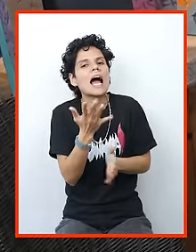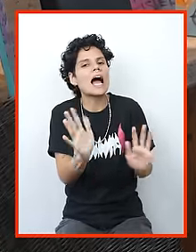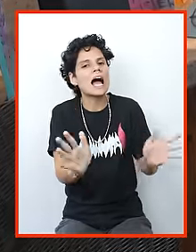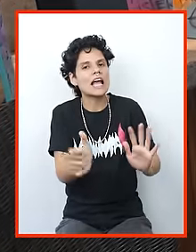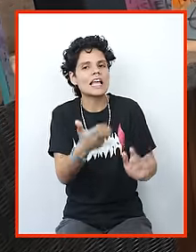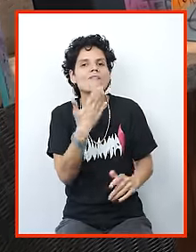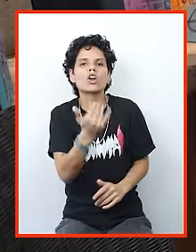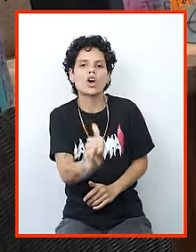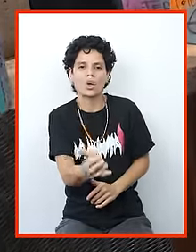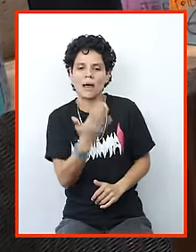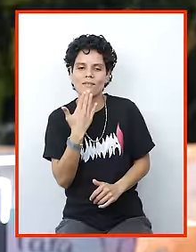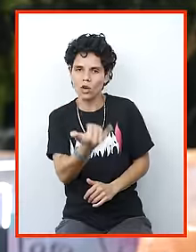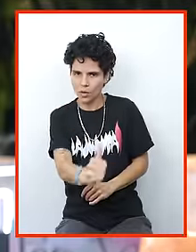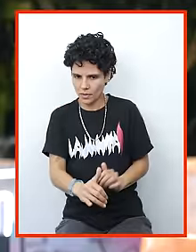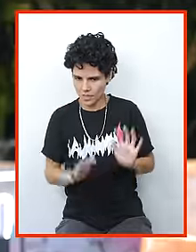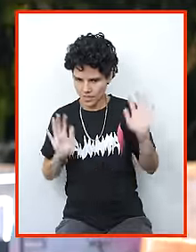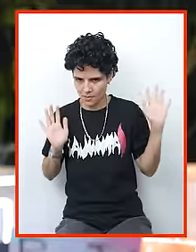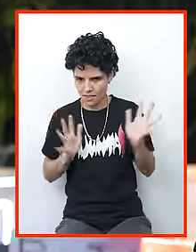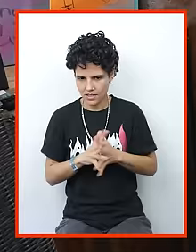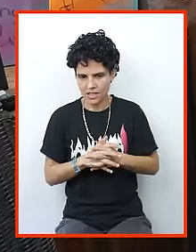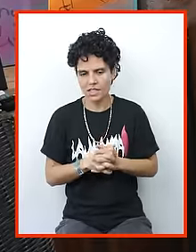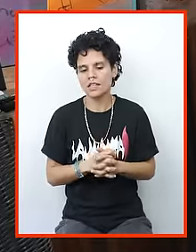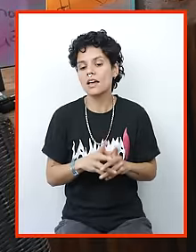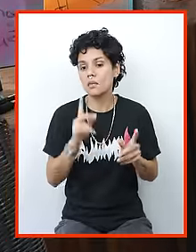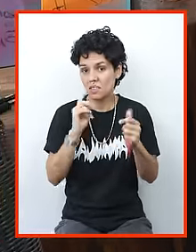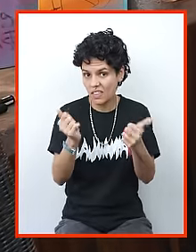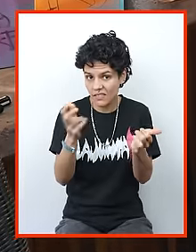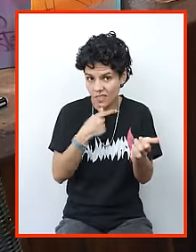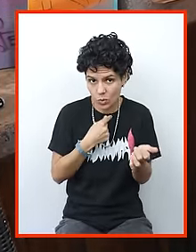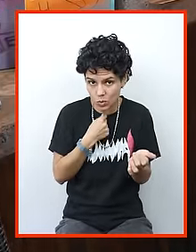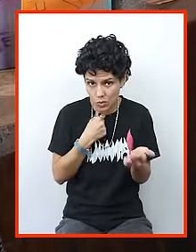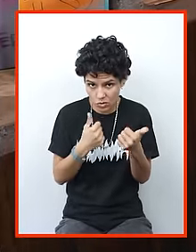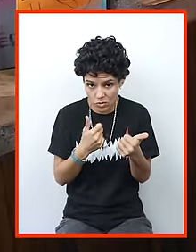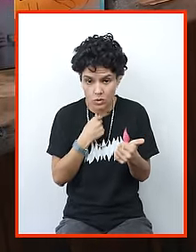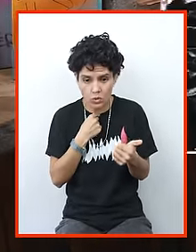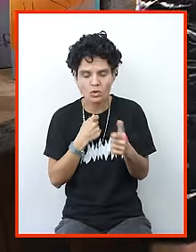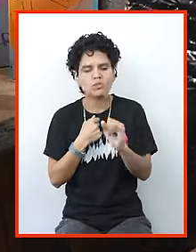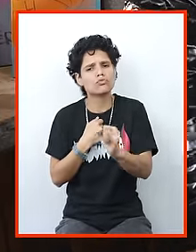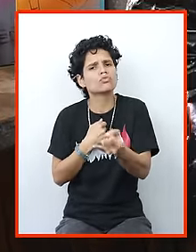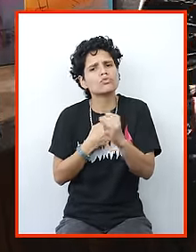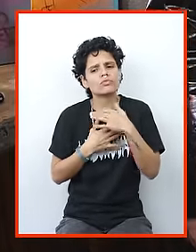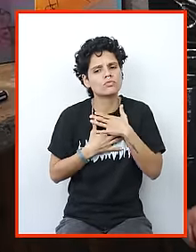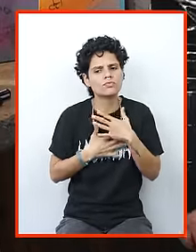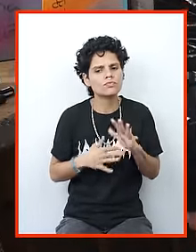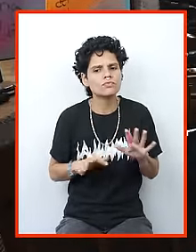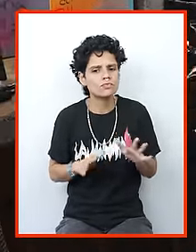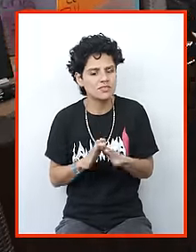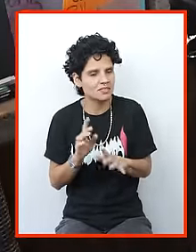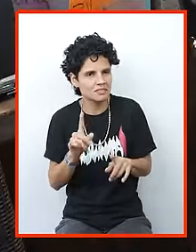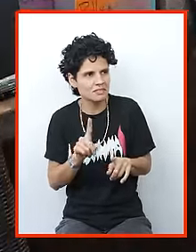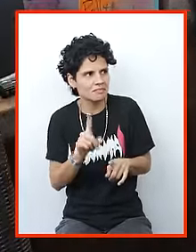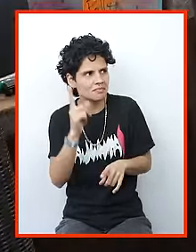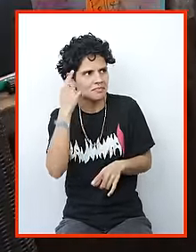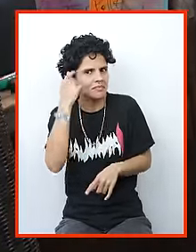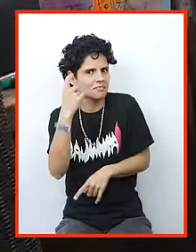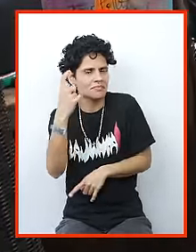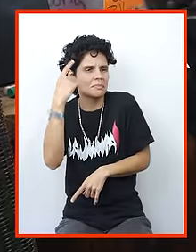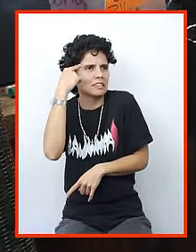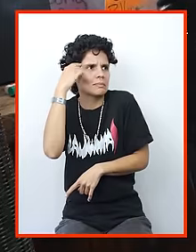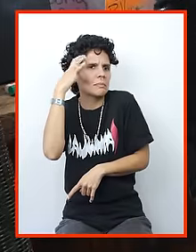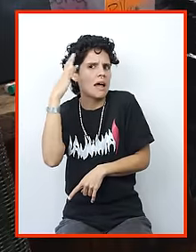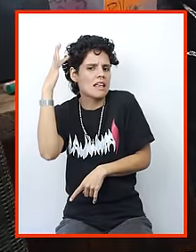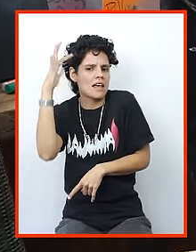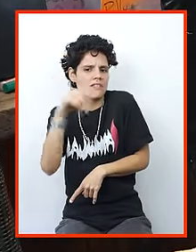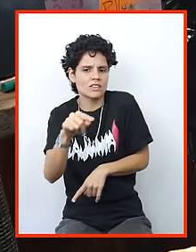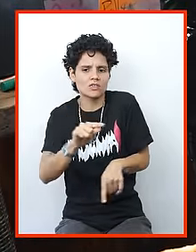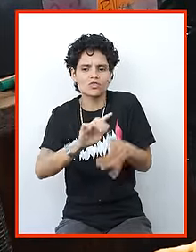No. Una broma, no, qué verdad. No, está bonito, ¿no? Está buena. ¿De verdad te gustó? Sí, en verdad me sorprendieron con esto. No me esperaba.